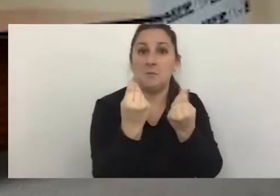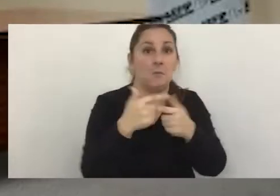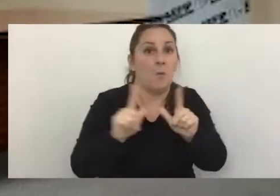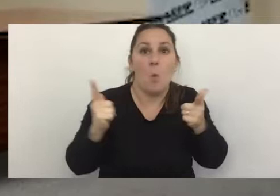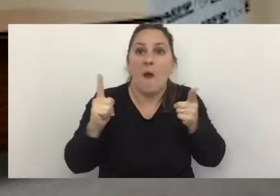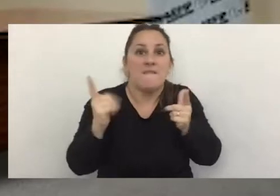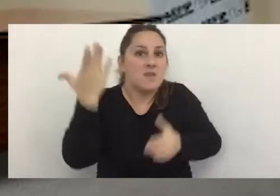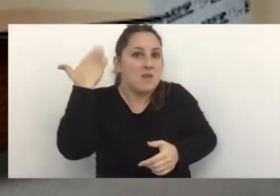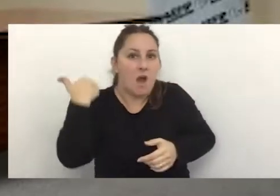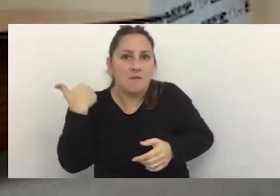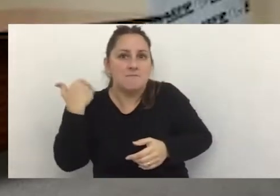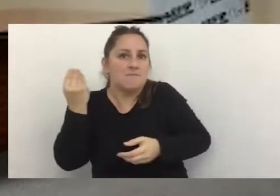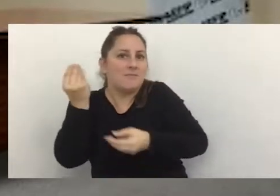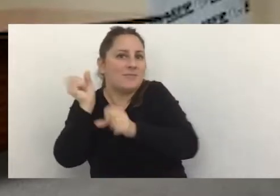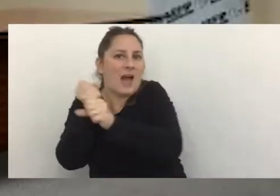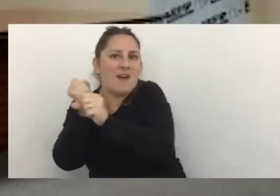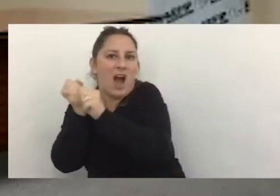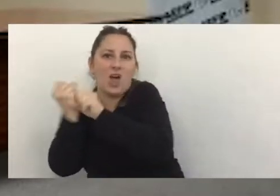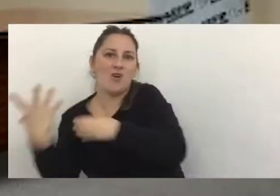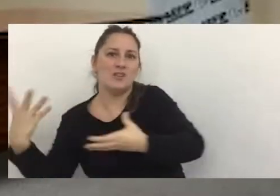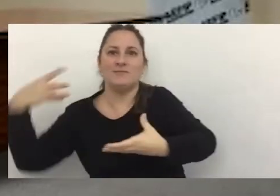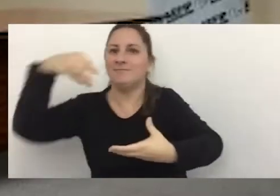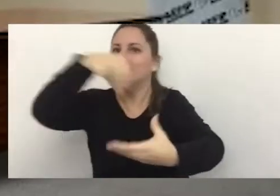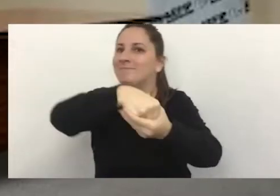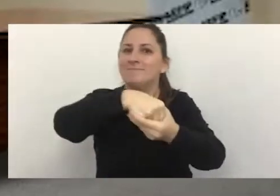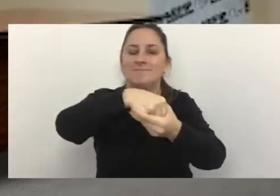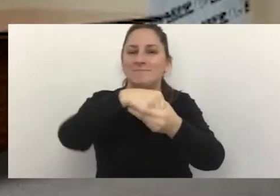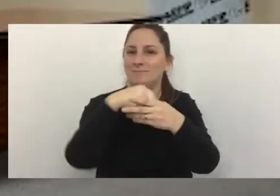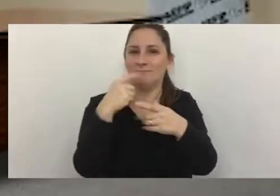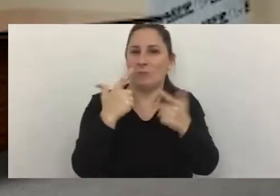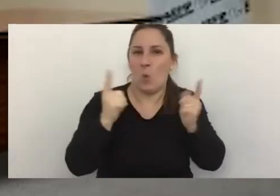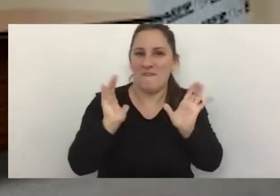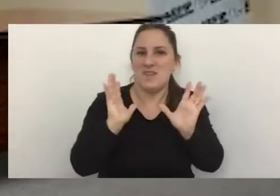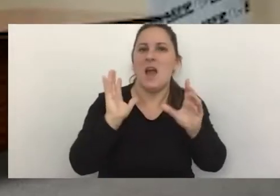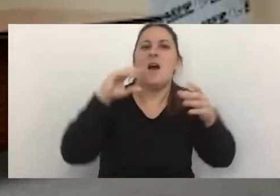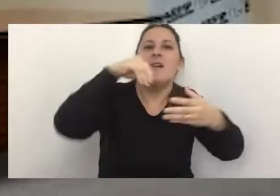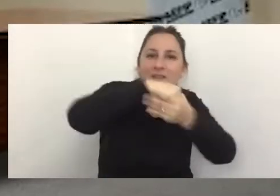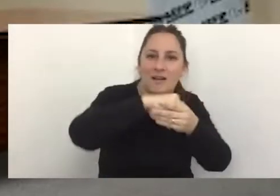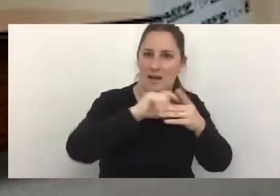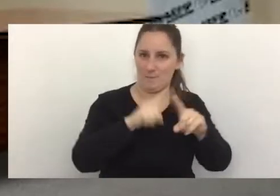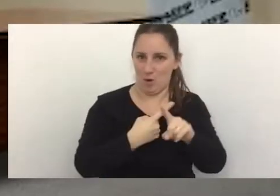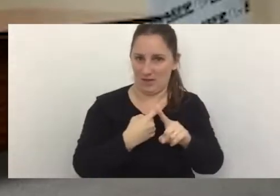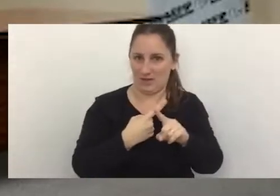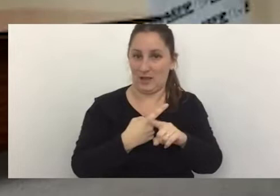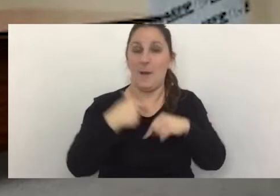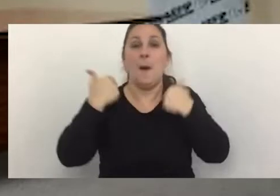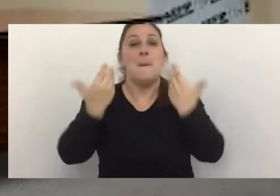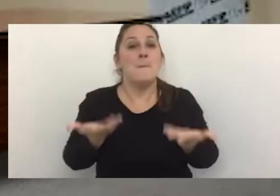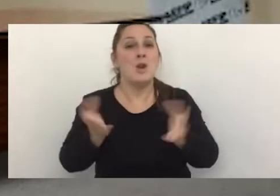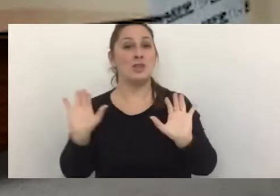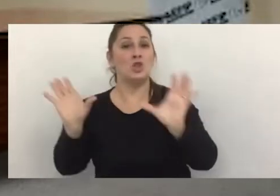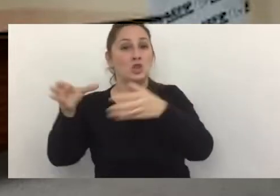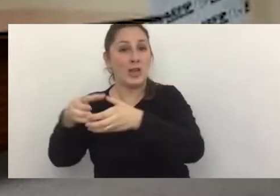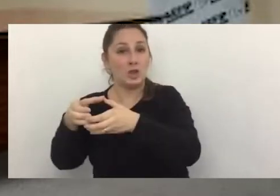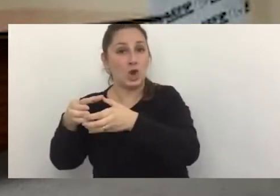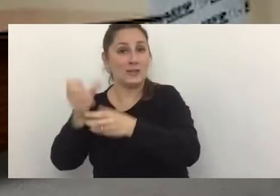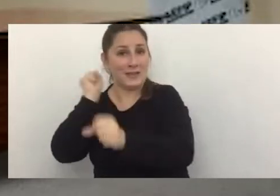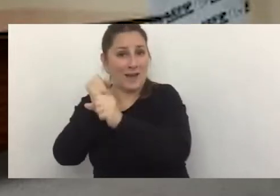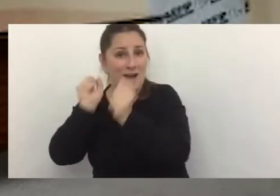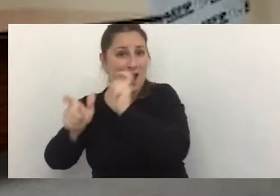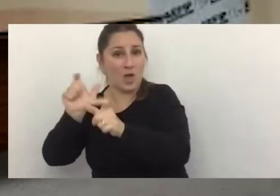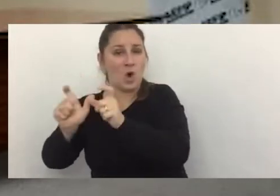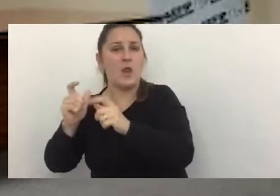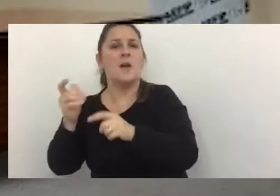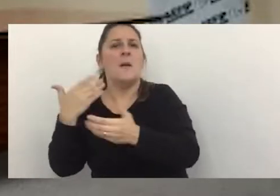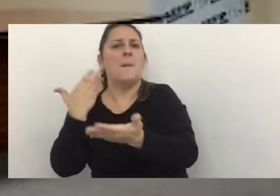esa presencia del sector trabajador en la política. Por eso el sector trabajador reclamaba la destrucción